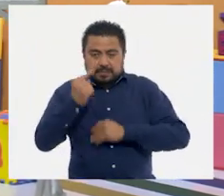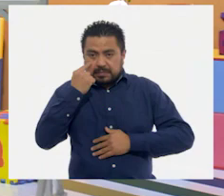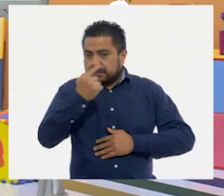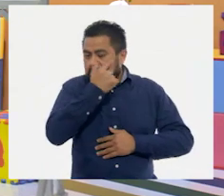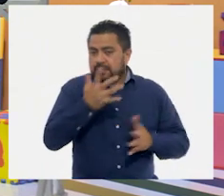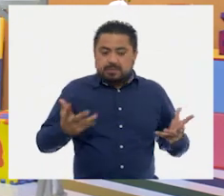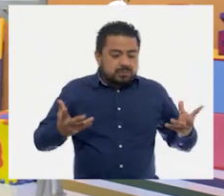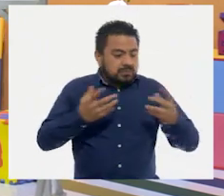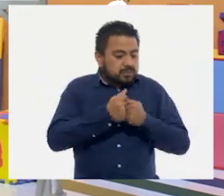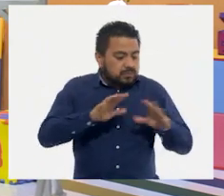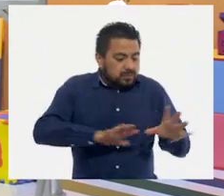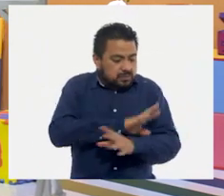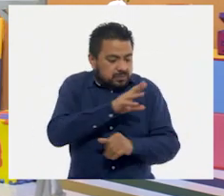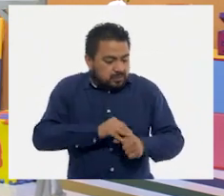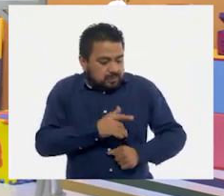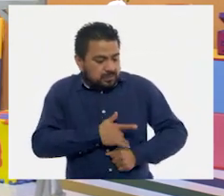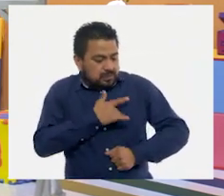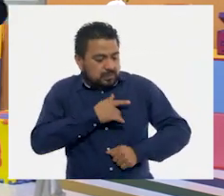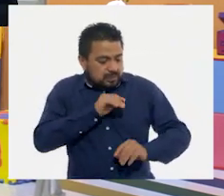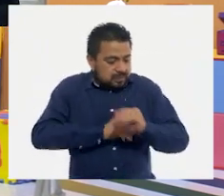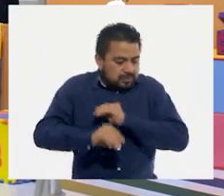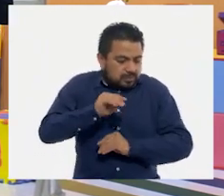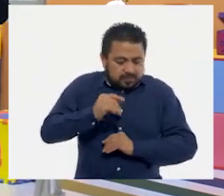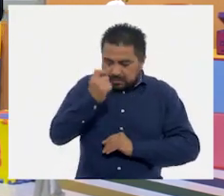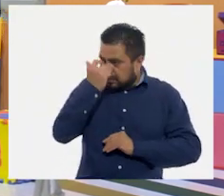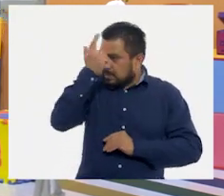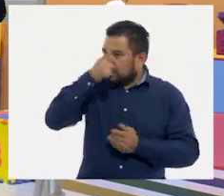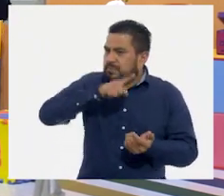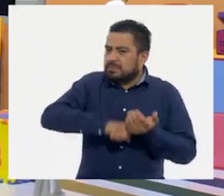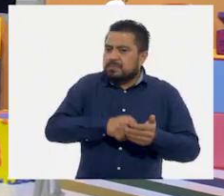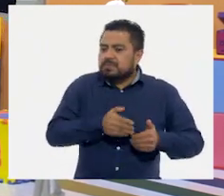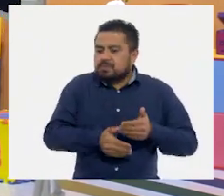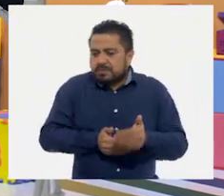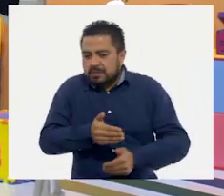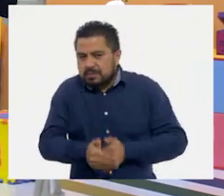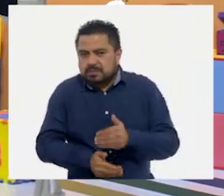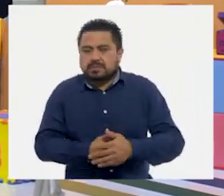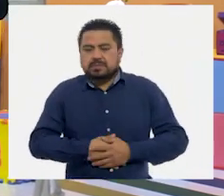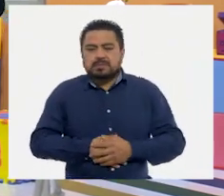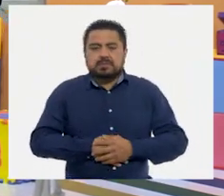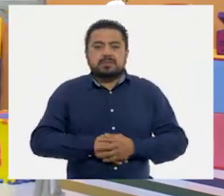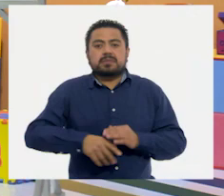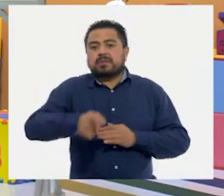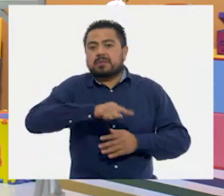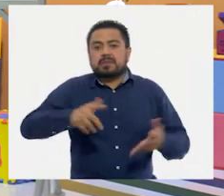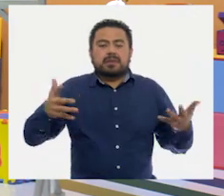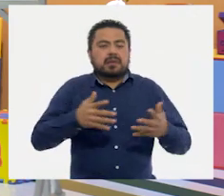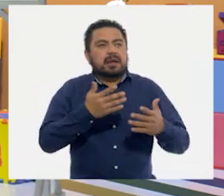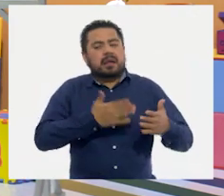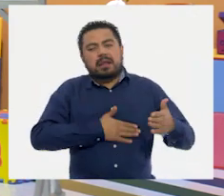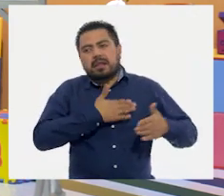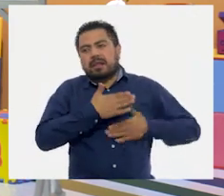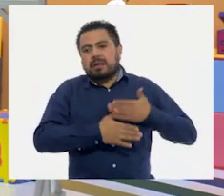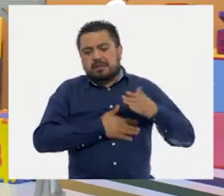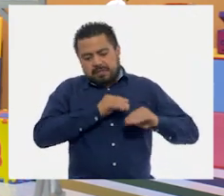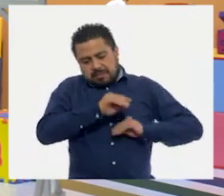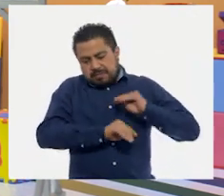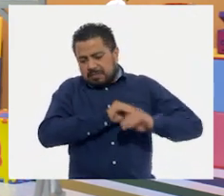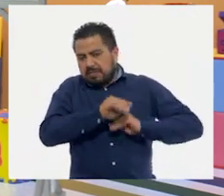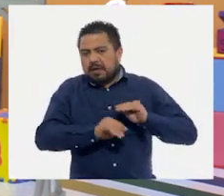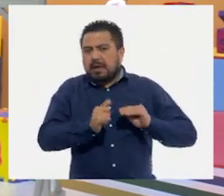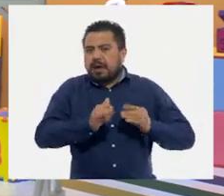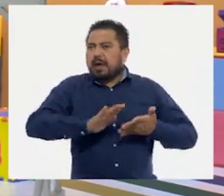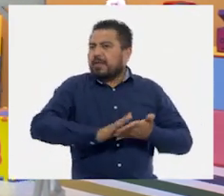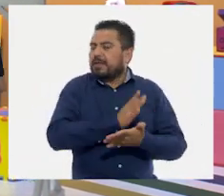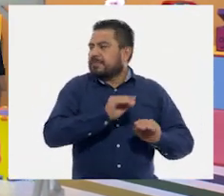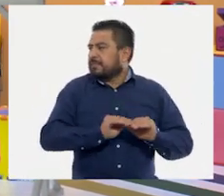luego juntamos estos sonidos y movimientos para crear una secuencia. Hicimos una divertida composición. Ah,